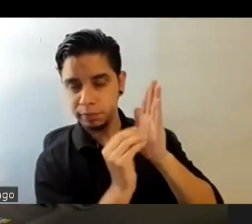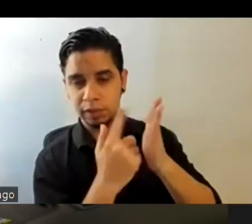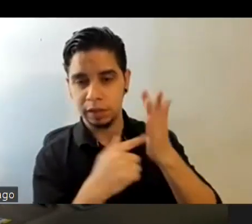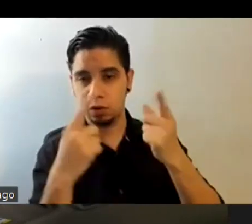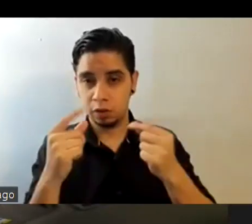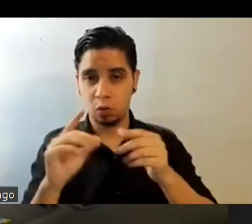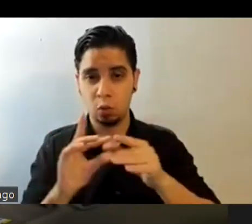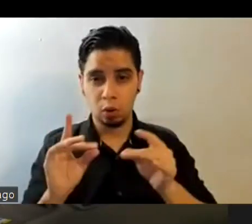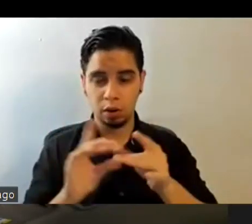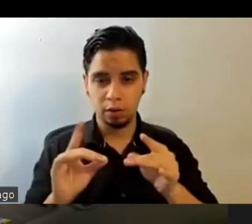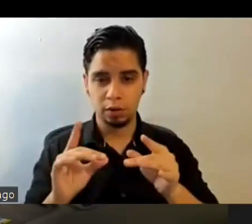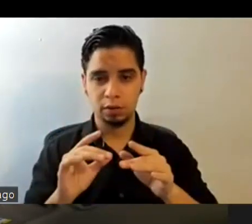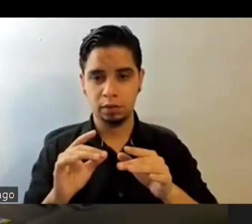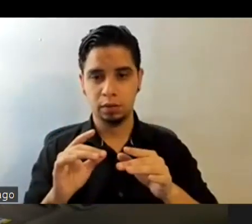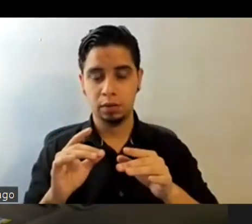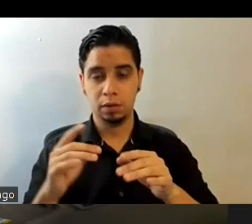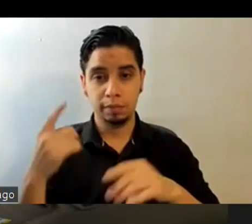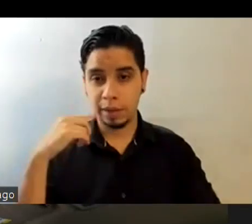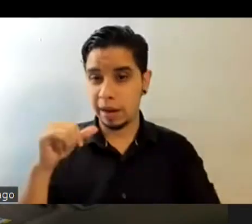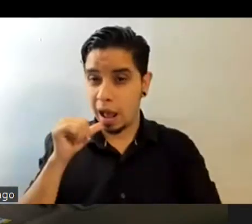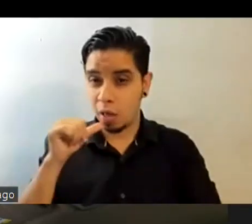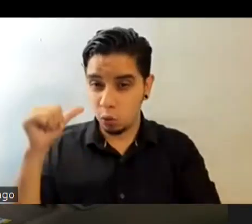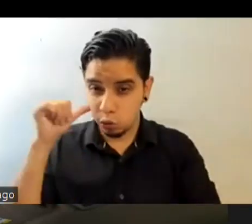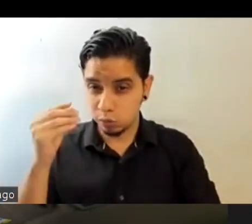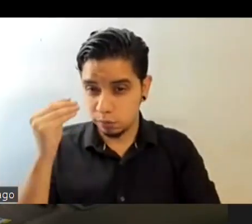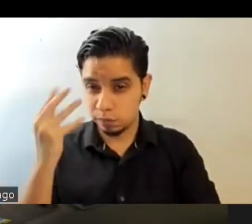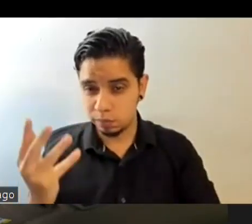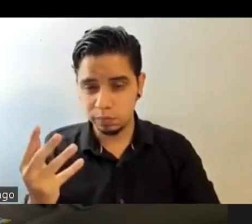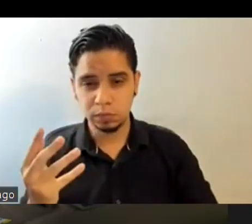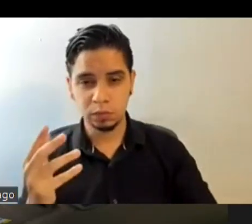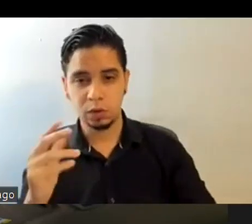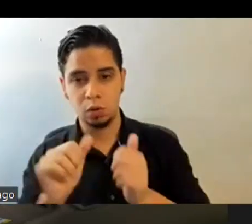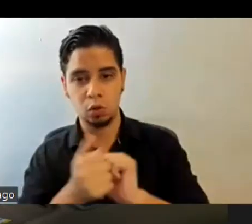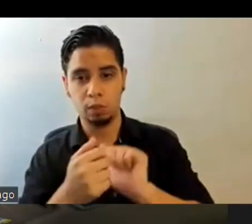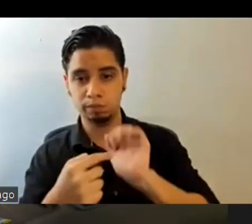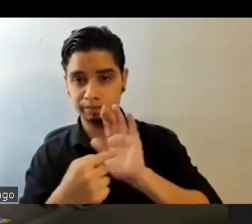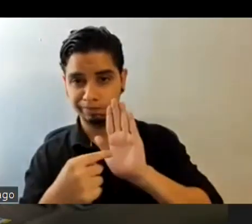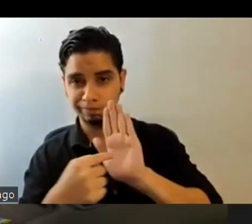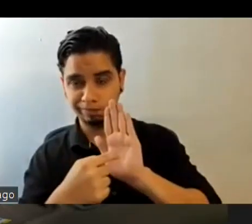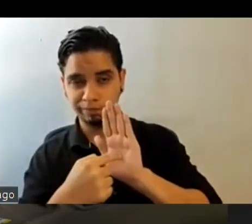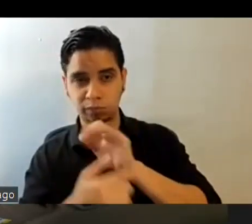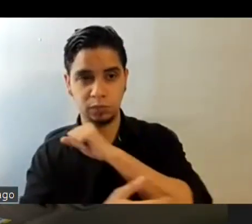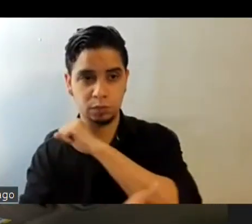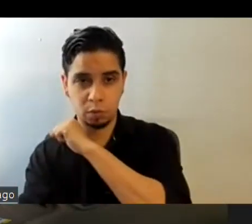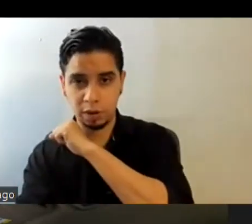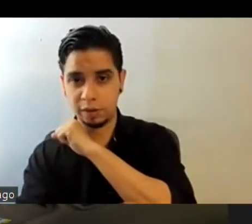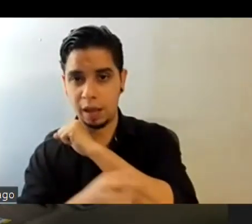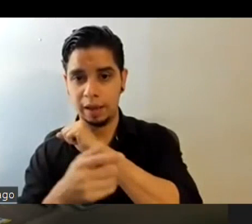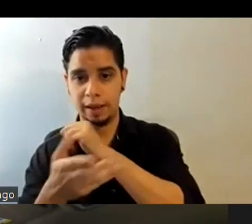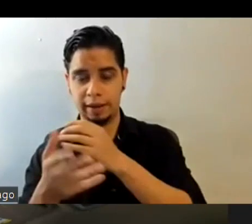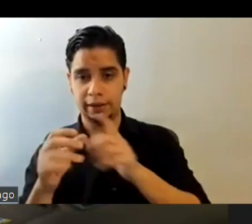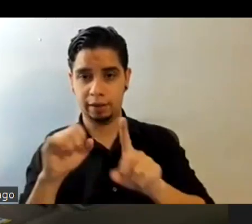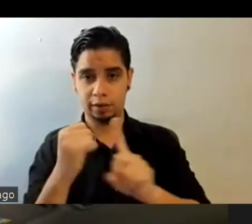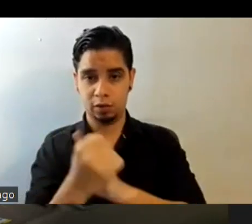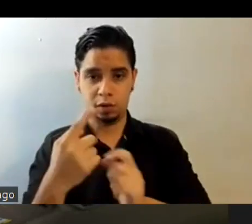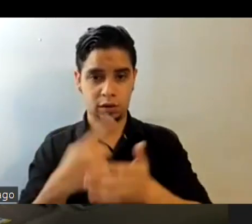cuento para adultos, sobre la revelación de la pobreza dentro de todo este ambiente que